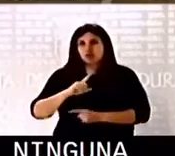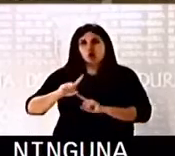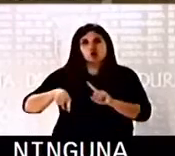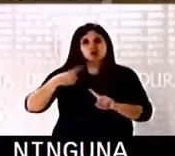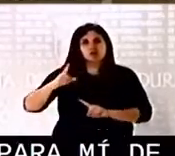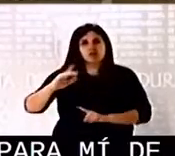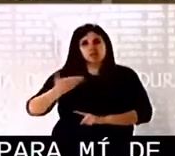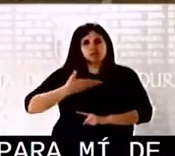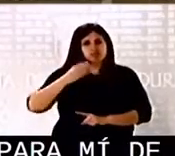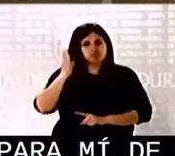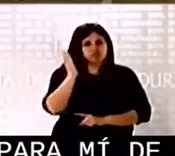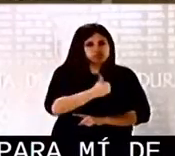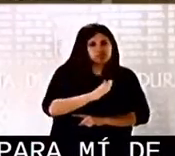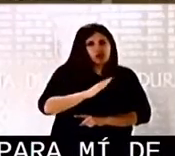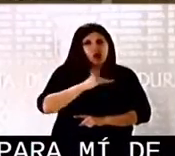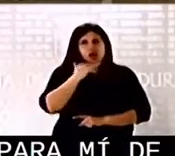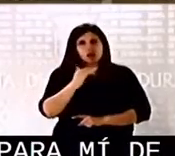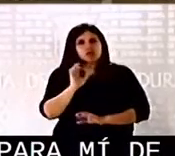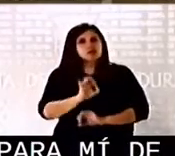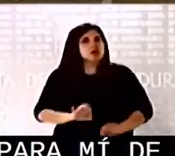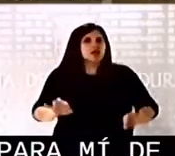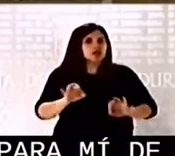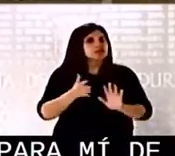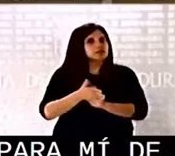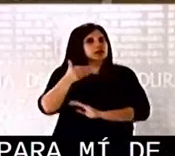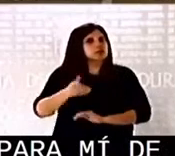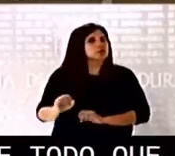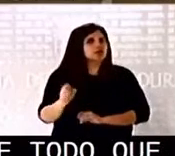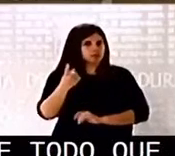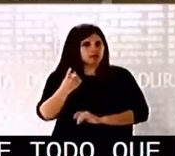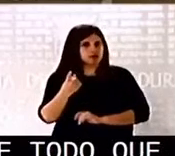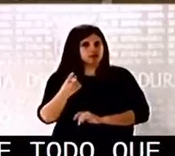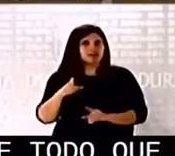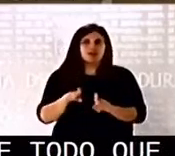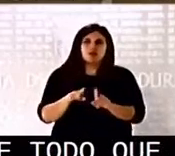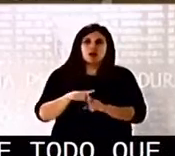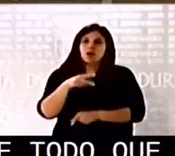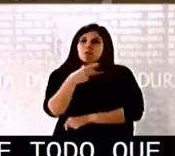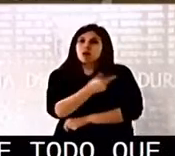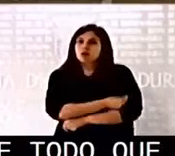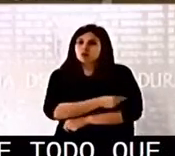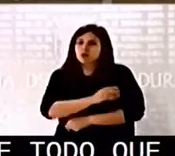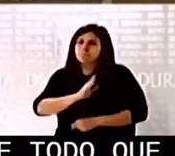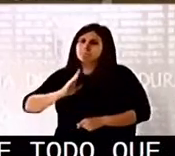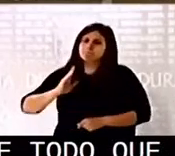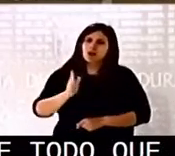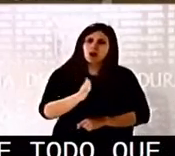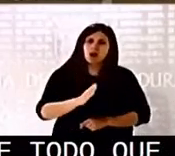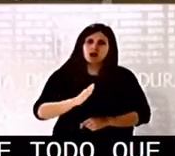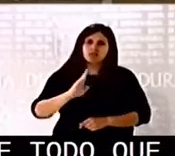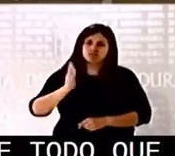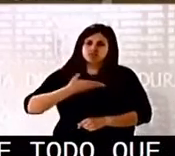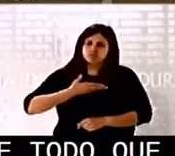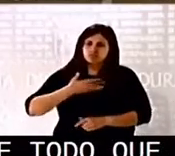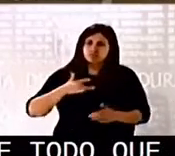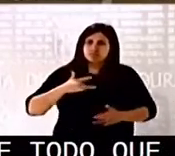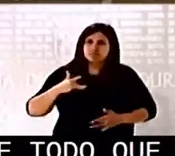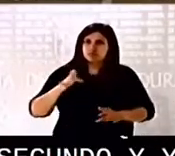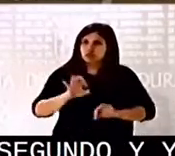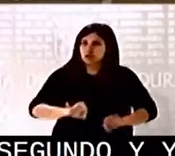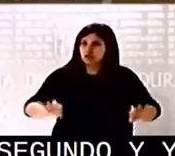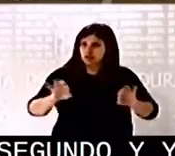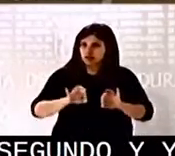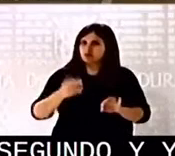todo. Eso es lo más importante para mí de todo, que no tengamos ninguna reacción adversa. Y ya llevamos una